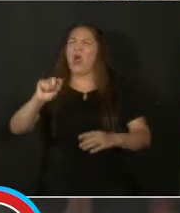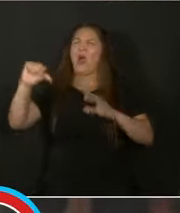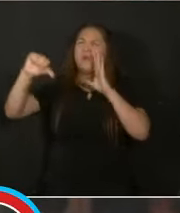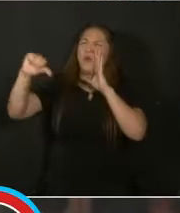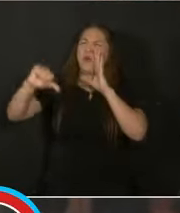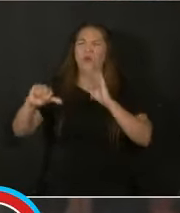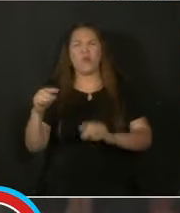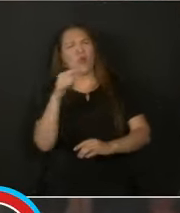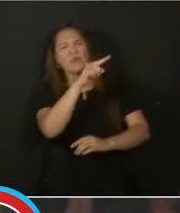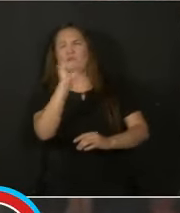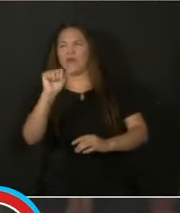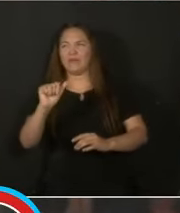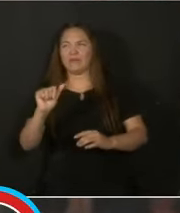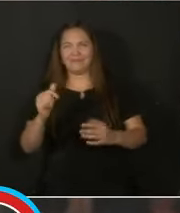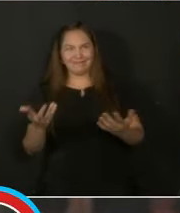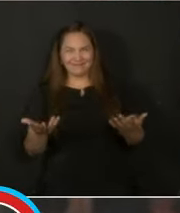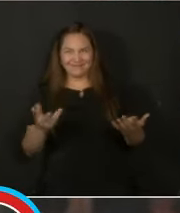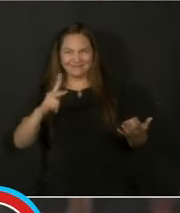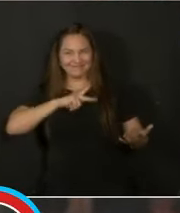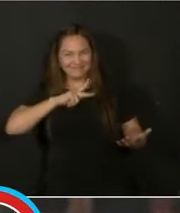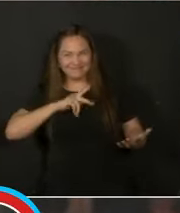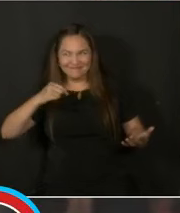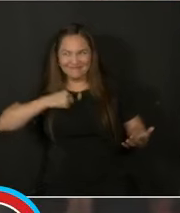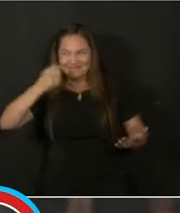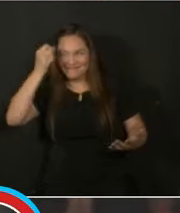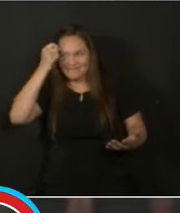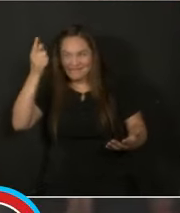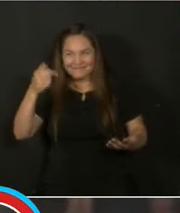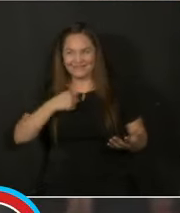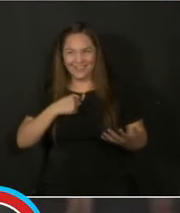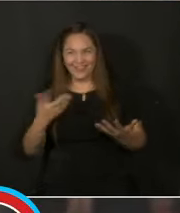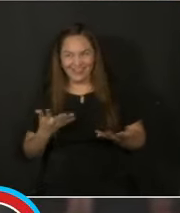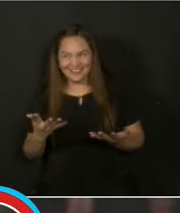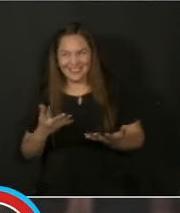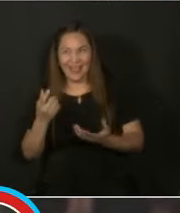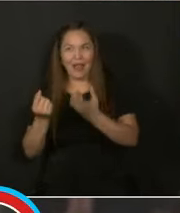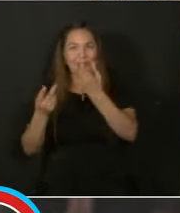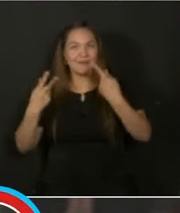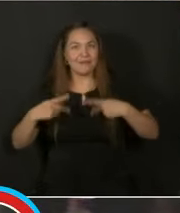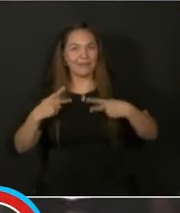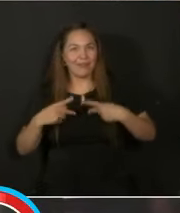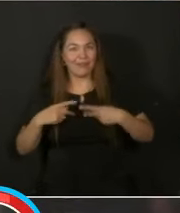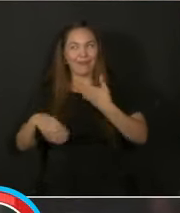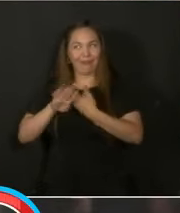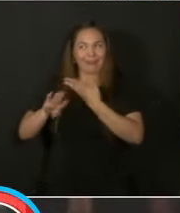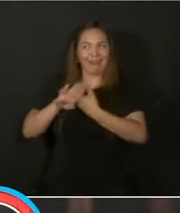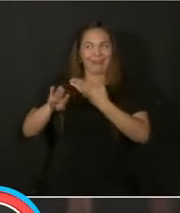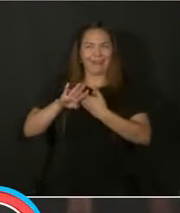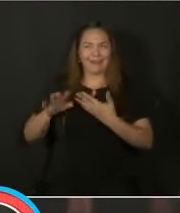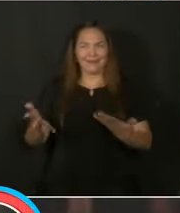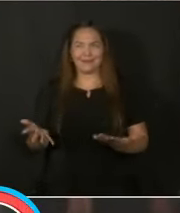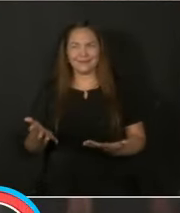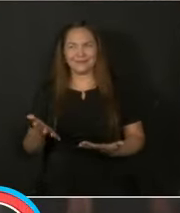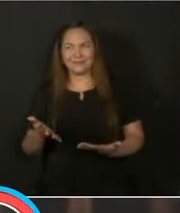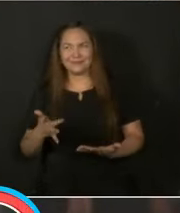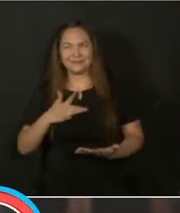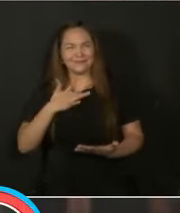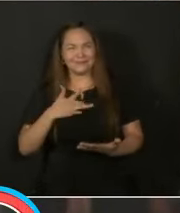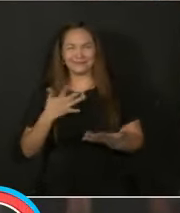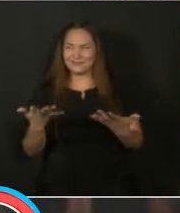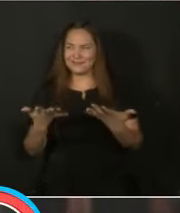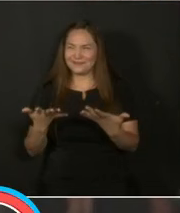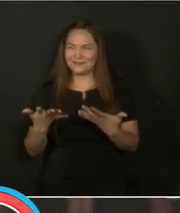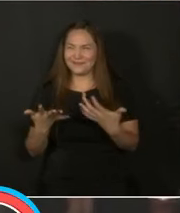con el iphone de 50 en vez de llorar de sentimientos nueva ya